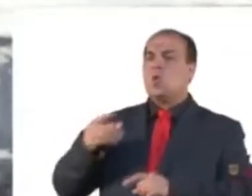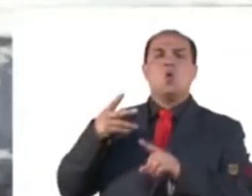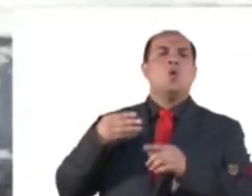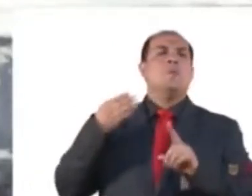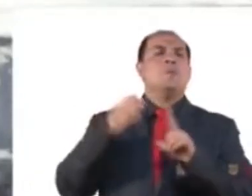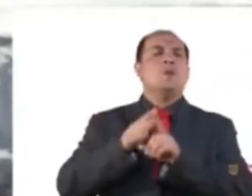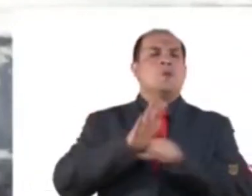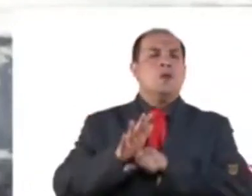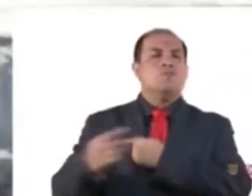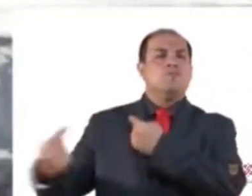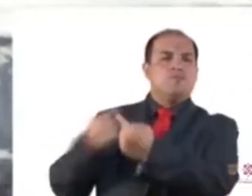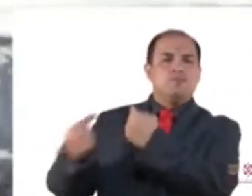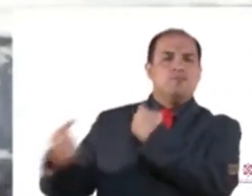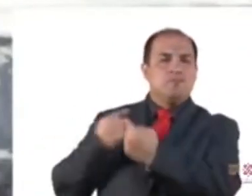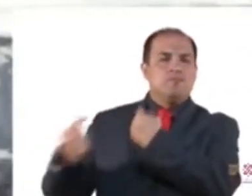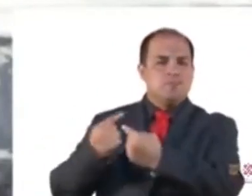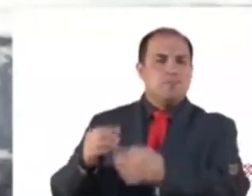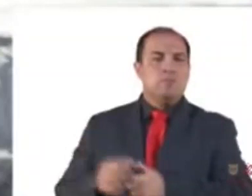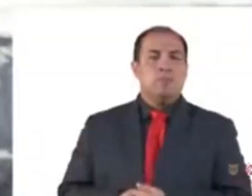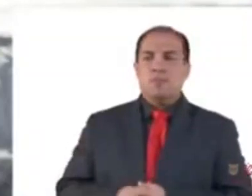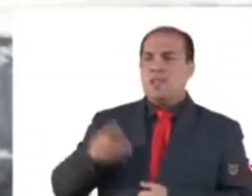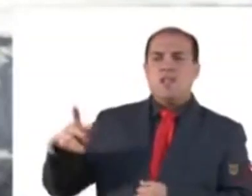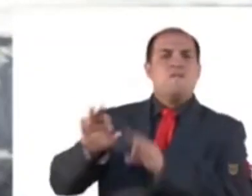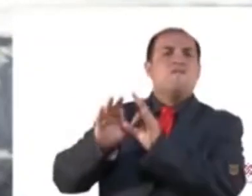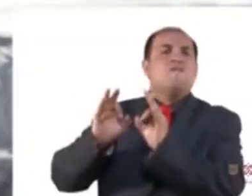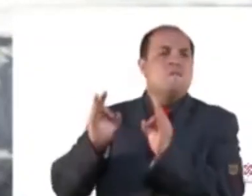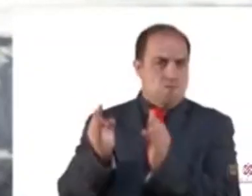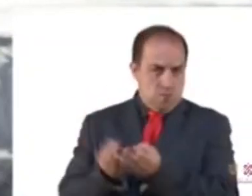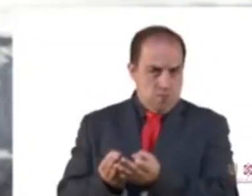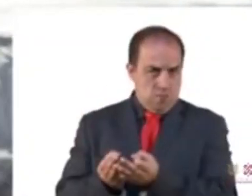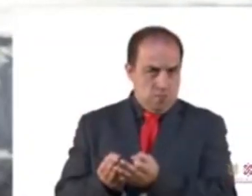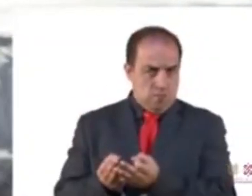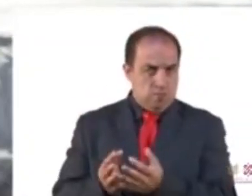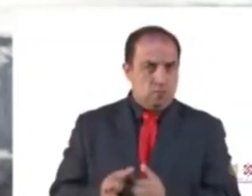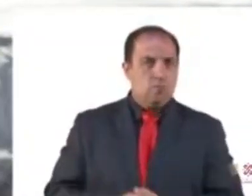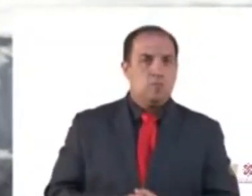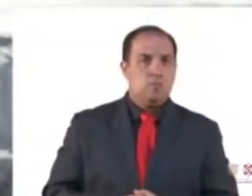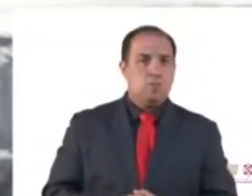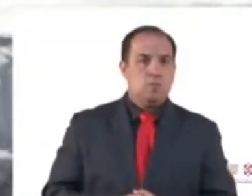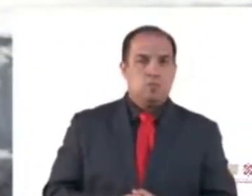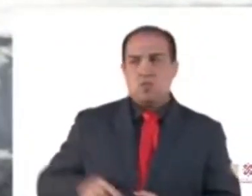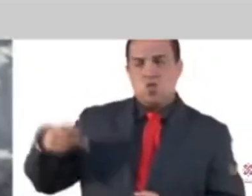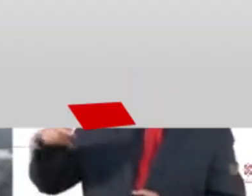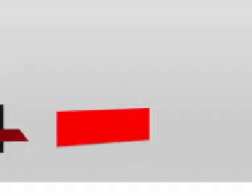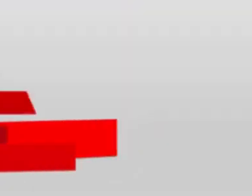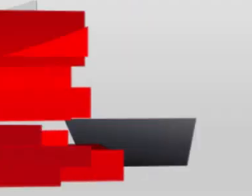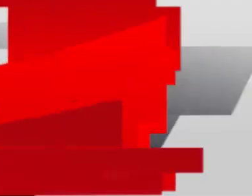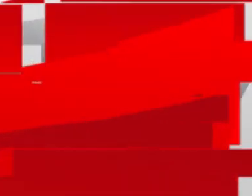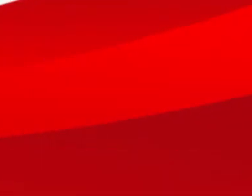es atacar. Esa es su manera de hacer política.